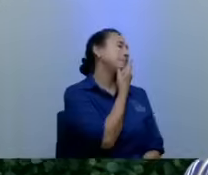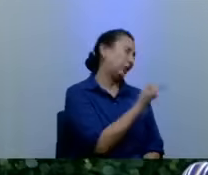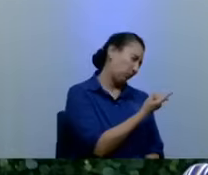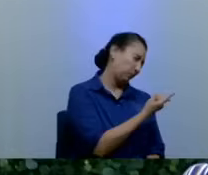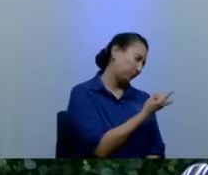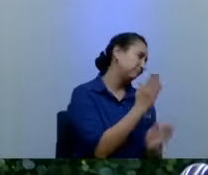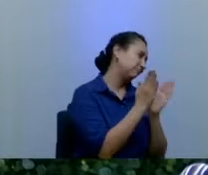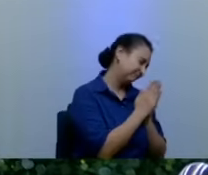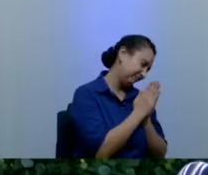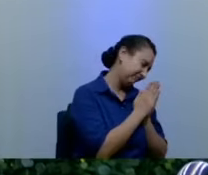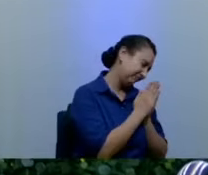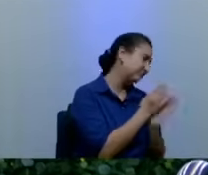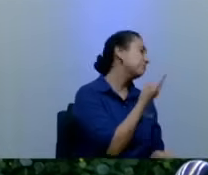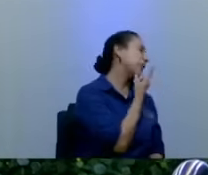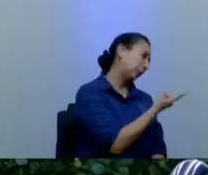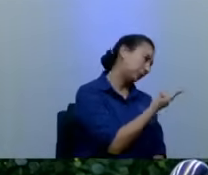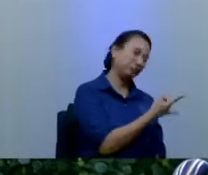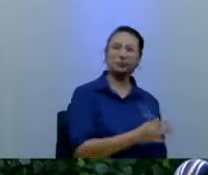perdón.